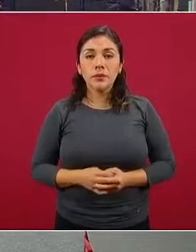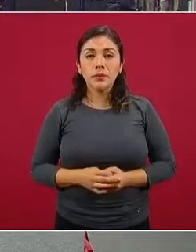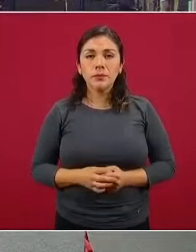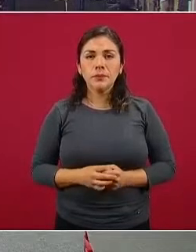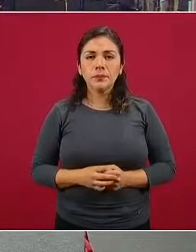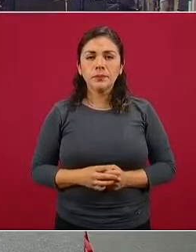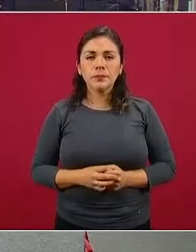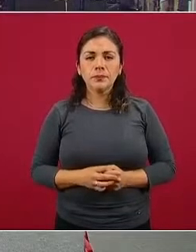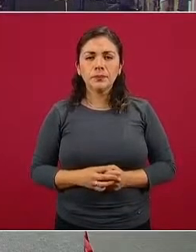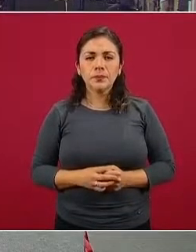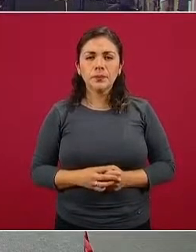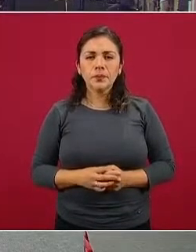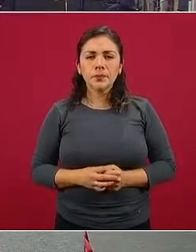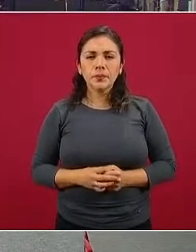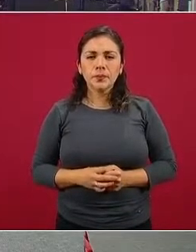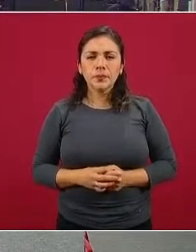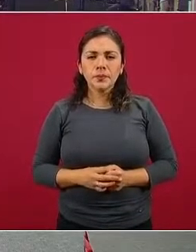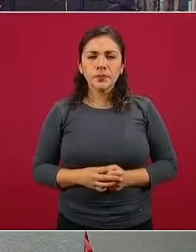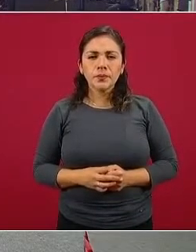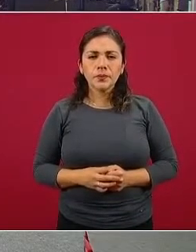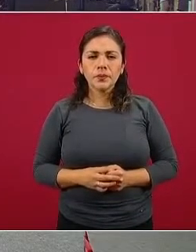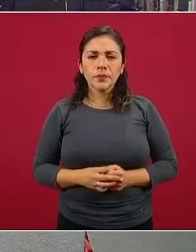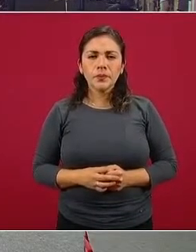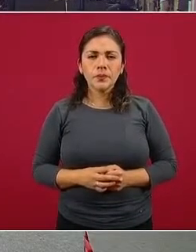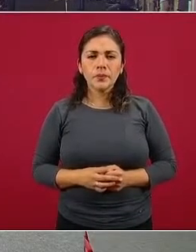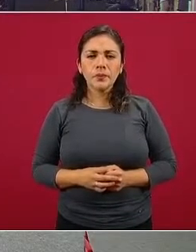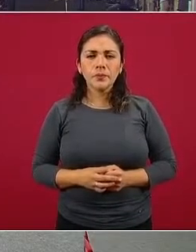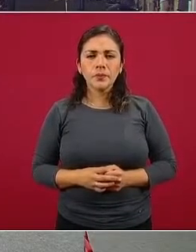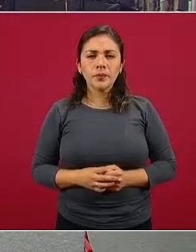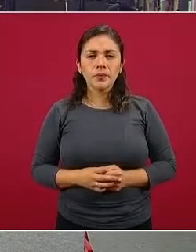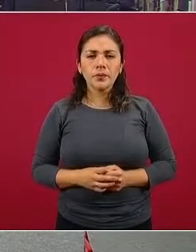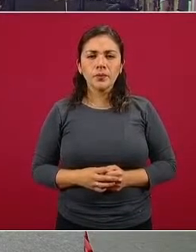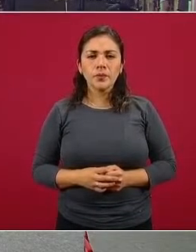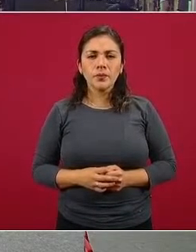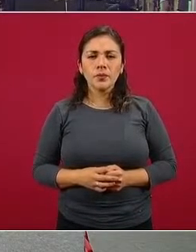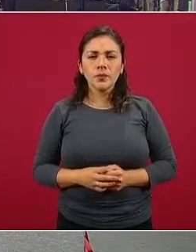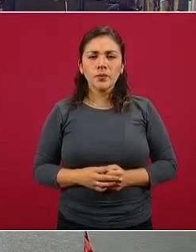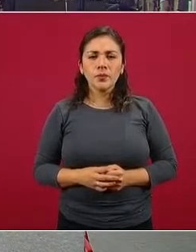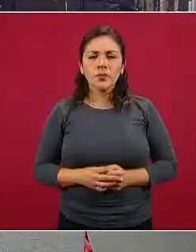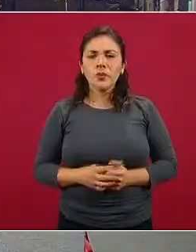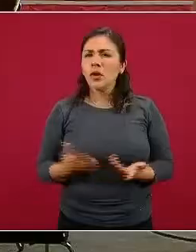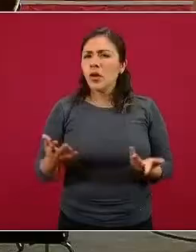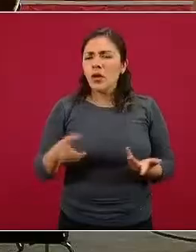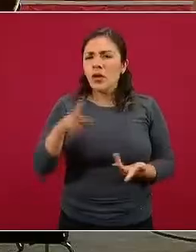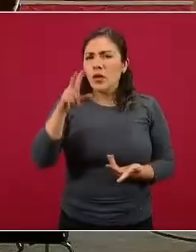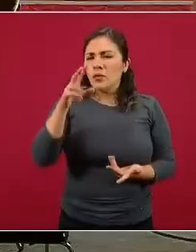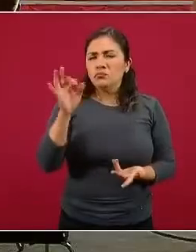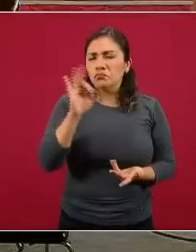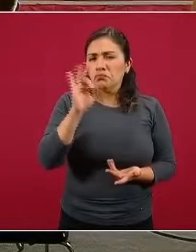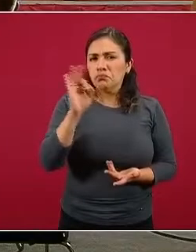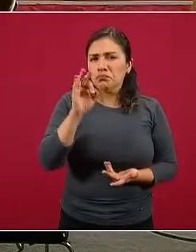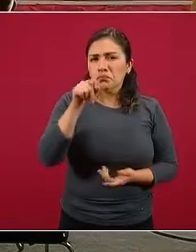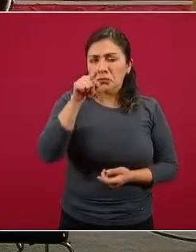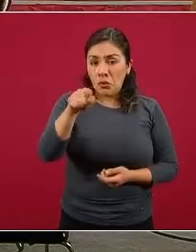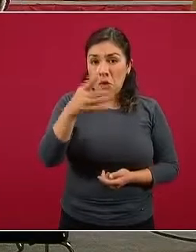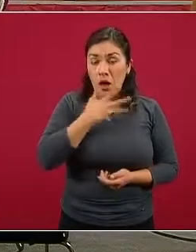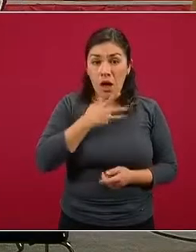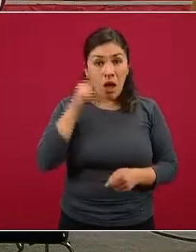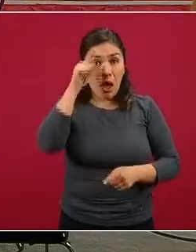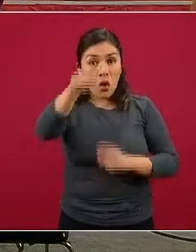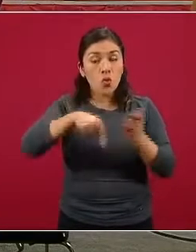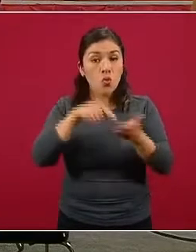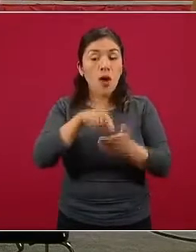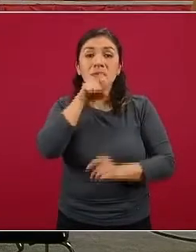A la lista de los hospitales sería mucho pedir. No es mucho pedir, ¿por qué va a hacerlo? Si usted está en Jalisco y llama